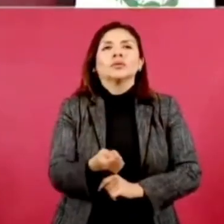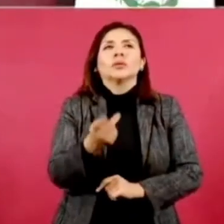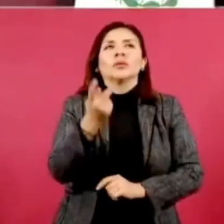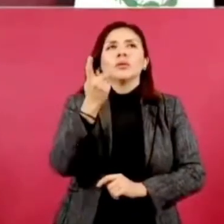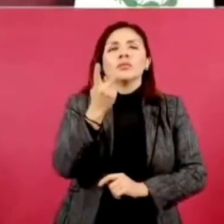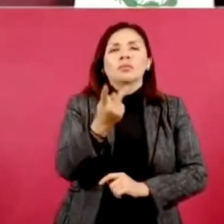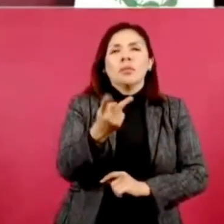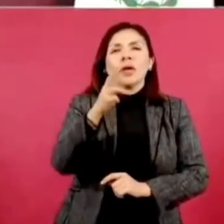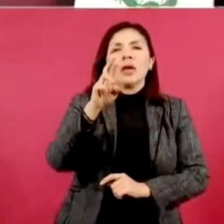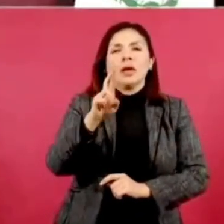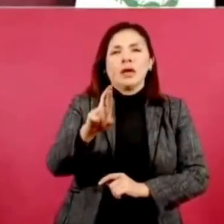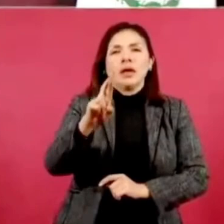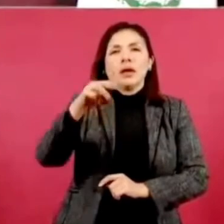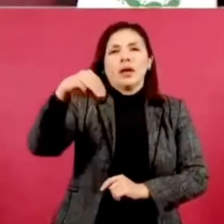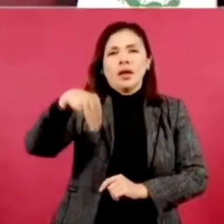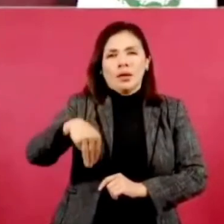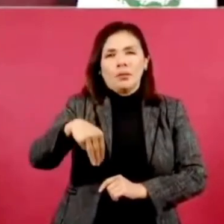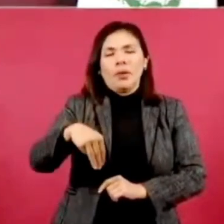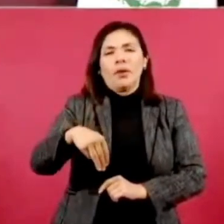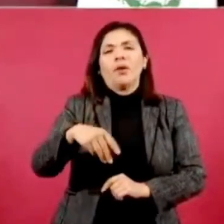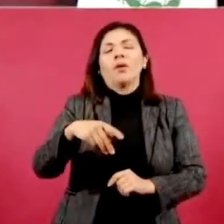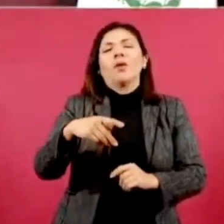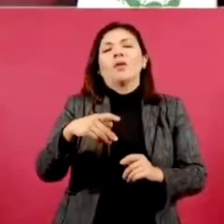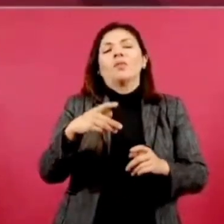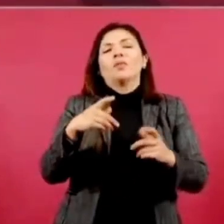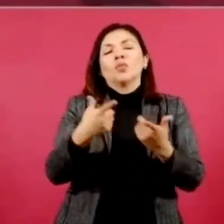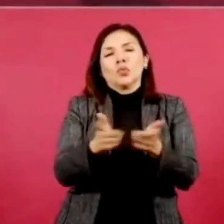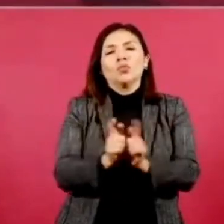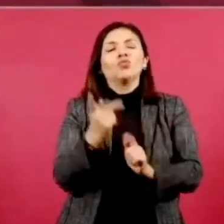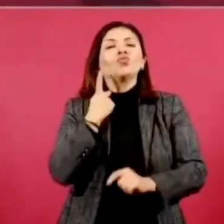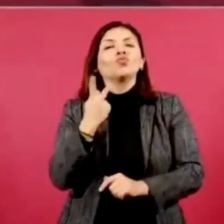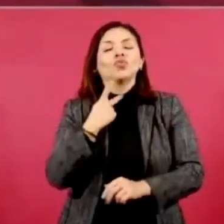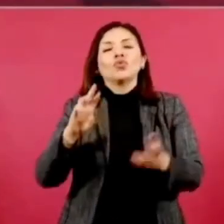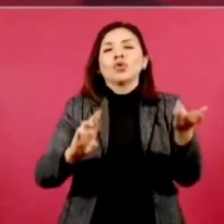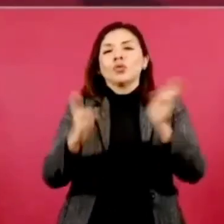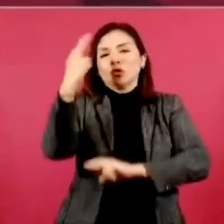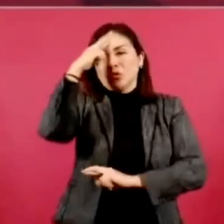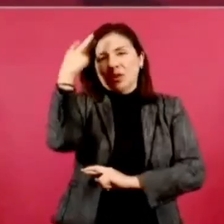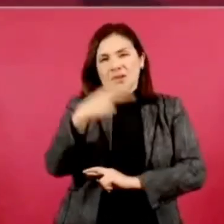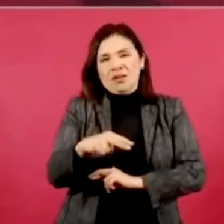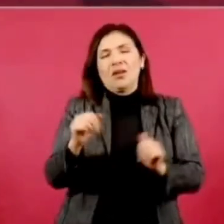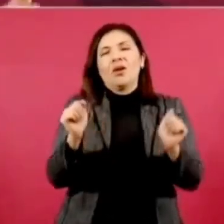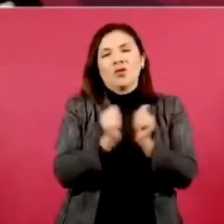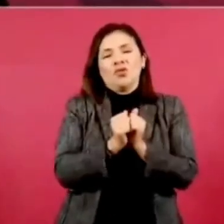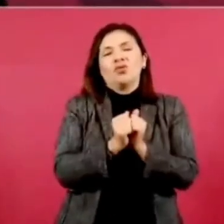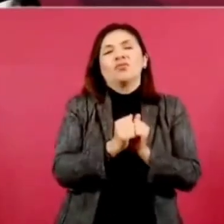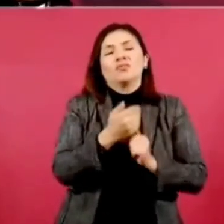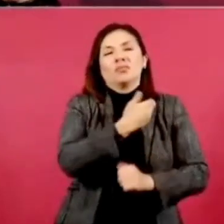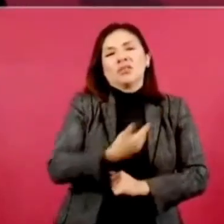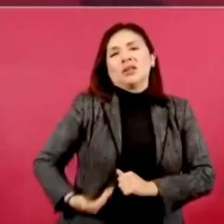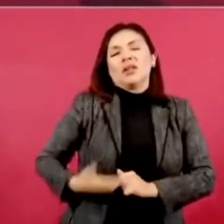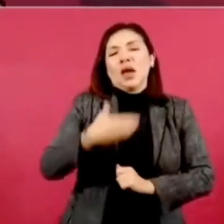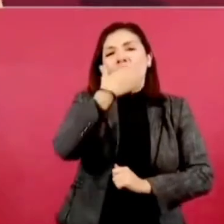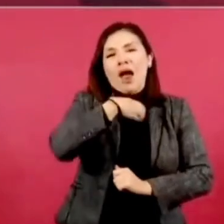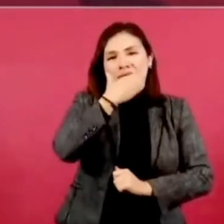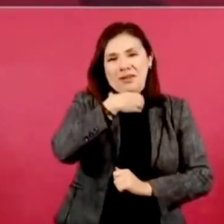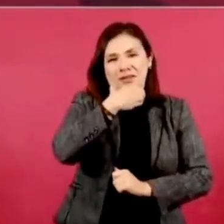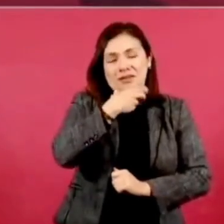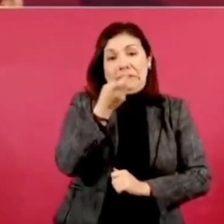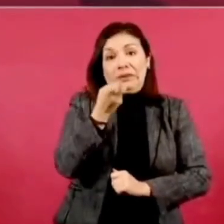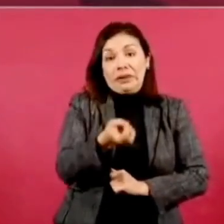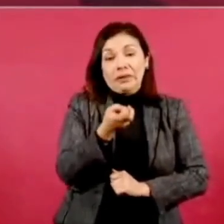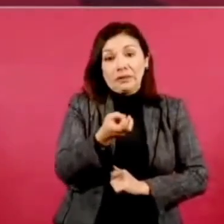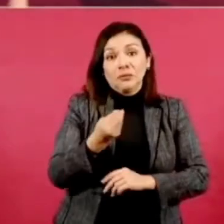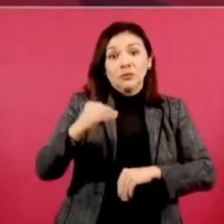1938, siendo presidente el general Lázaro Cárdenas. Y es cuando